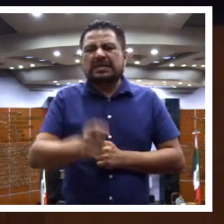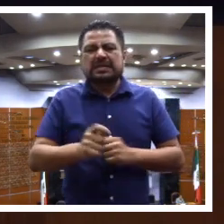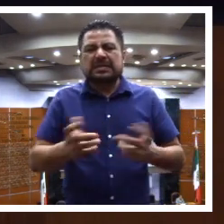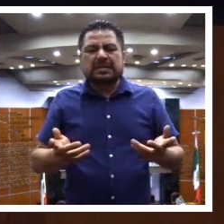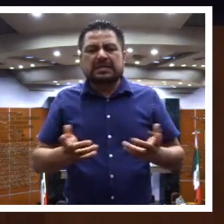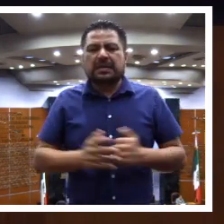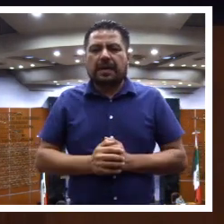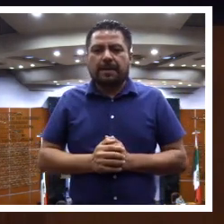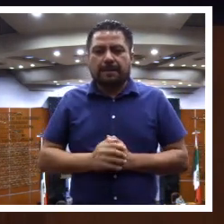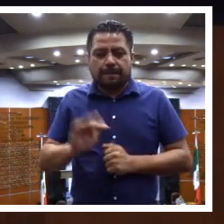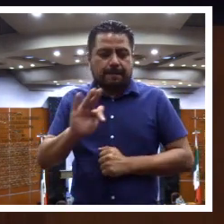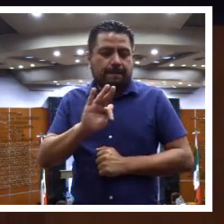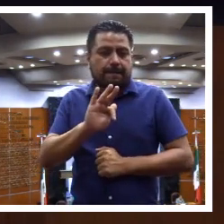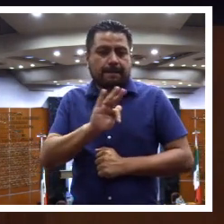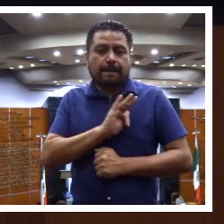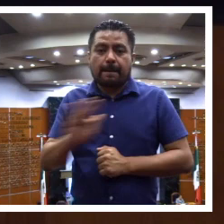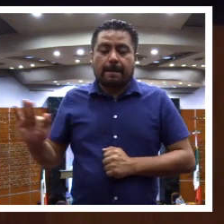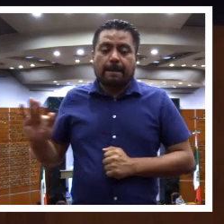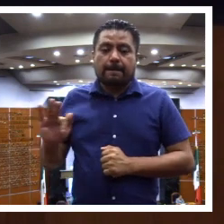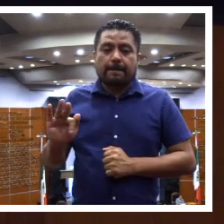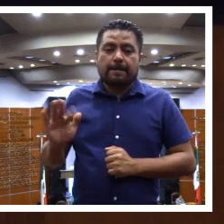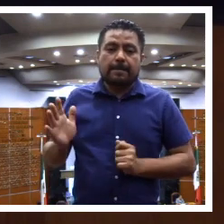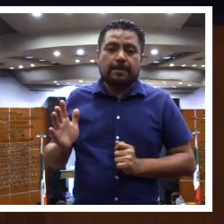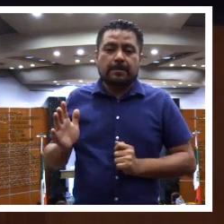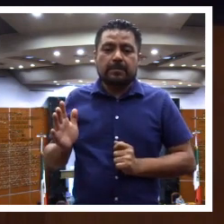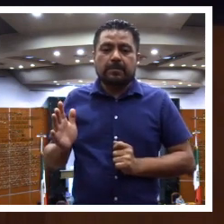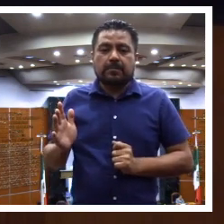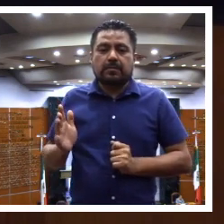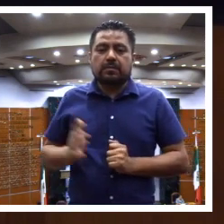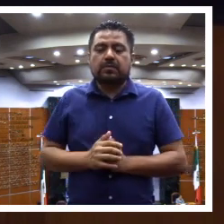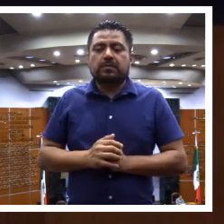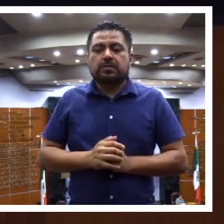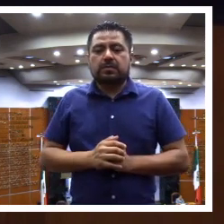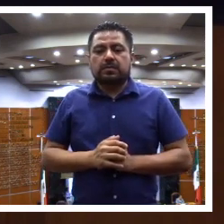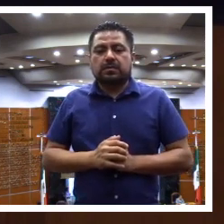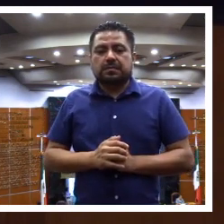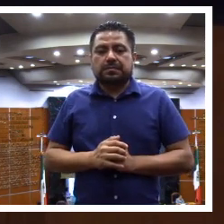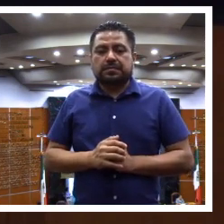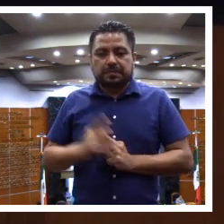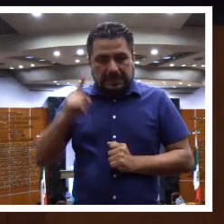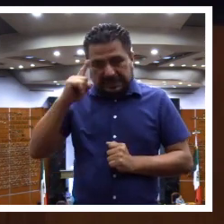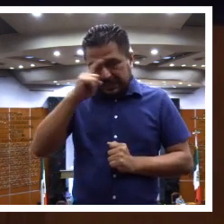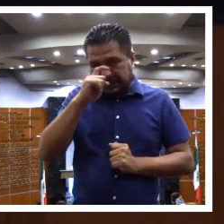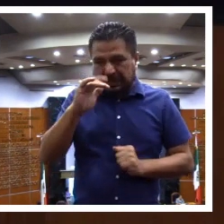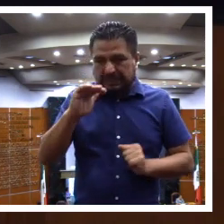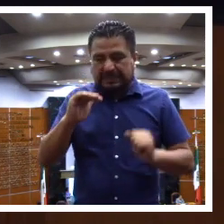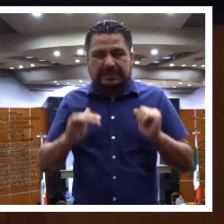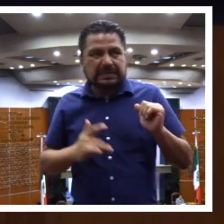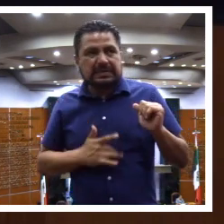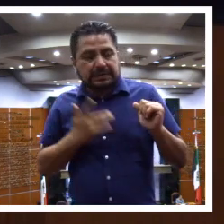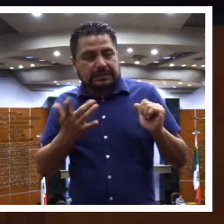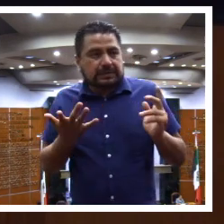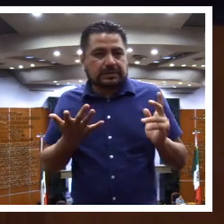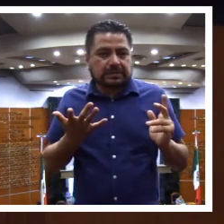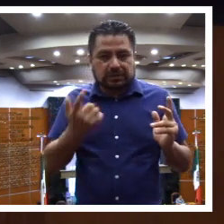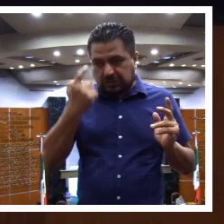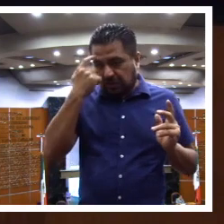para poder ser vulnerable de manera